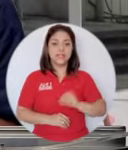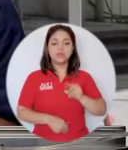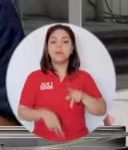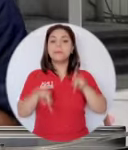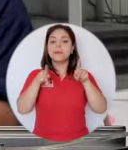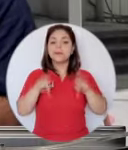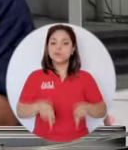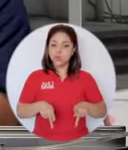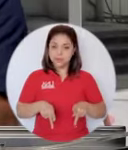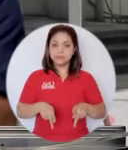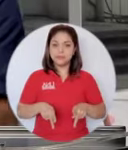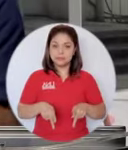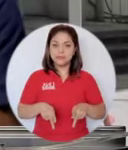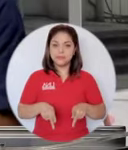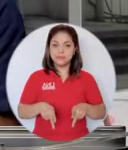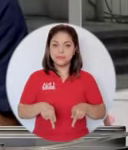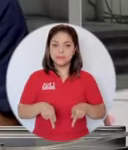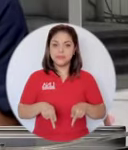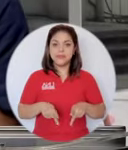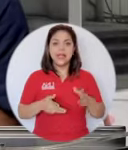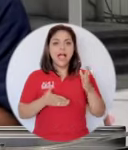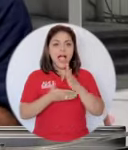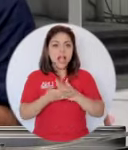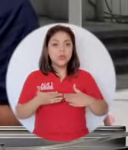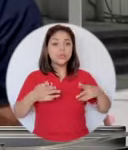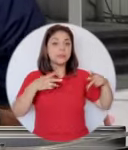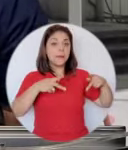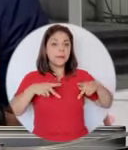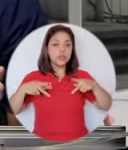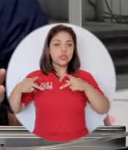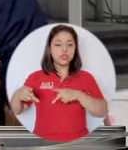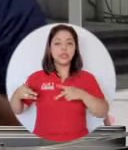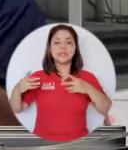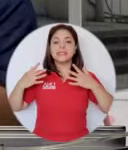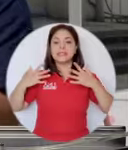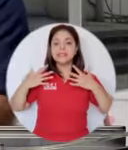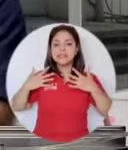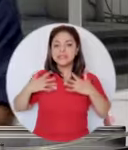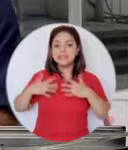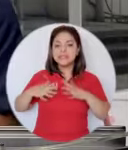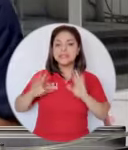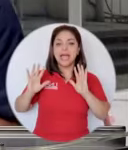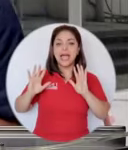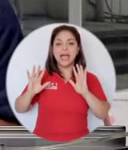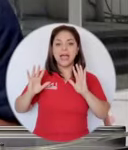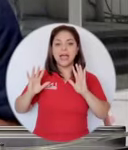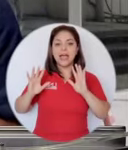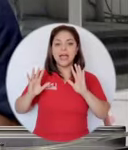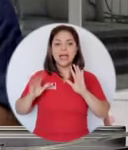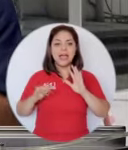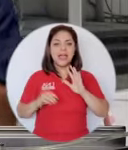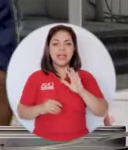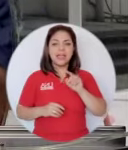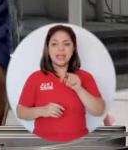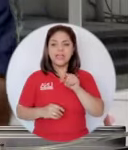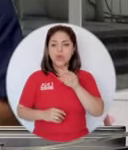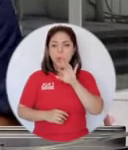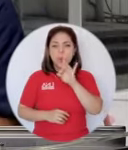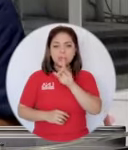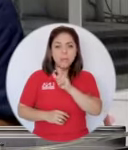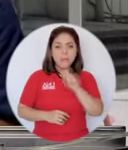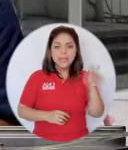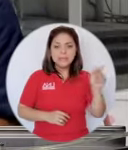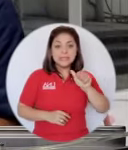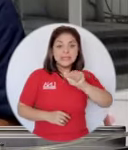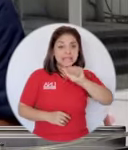53-55% de personas. Tenemos gente que ya ha cumplido hasta 8 o 10 meses de que debieron haber ido por